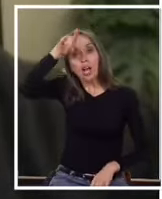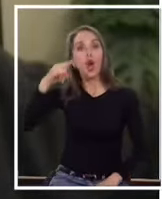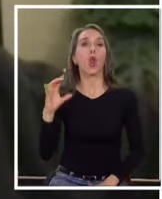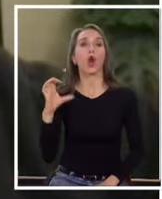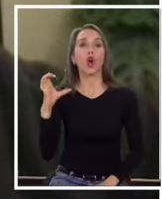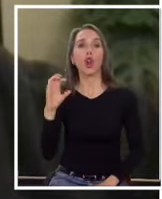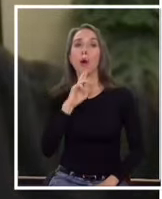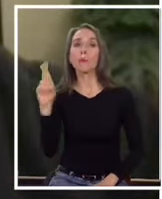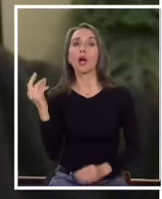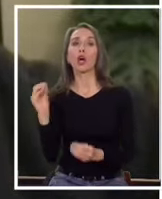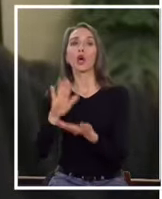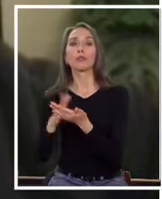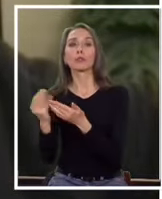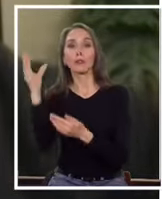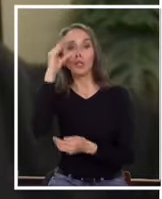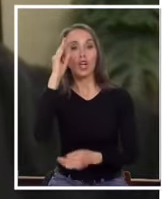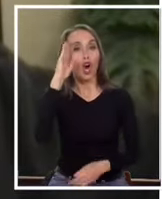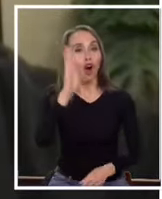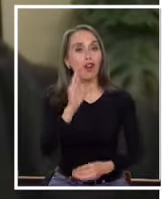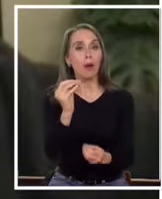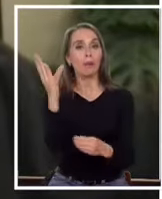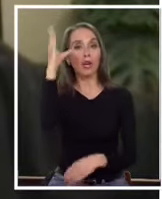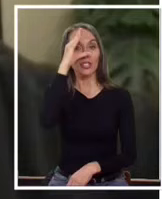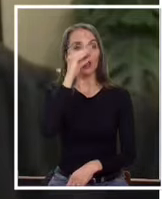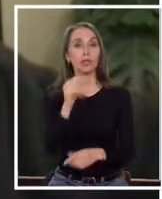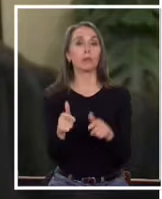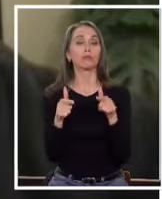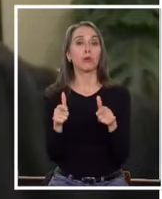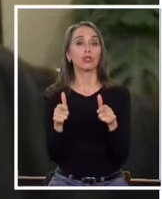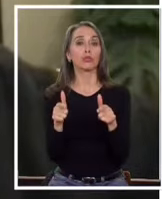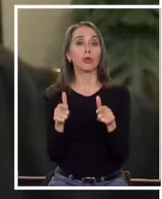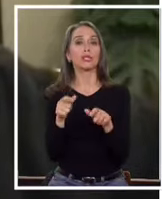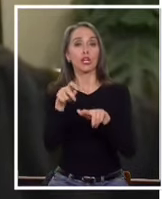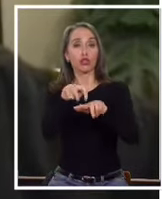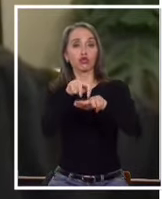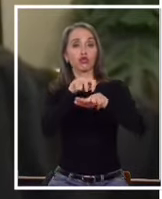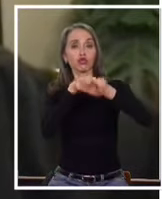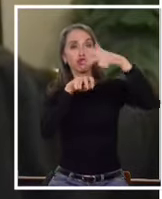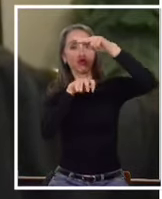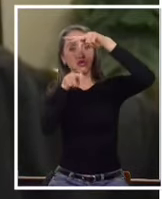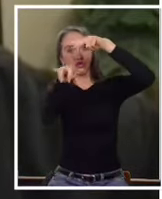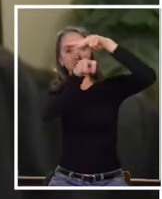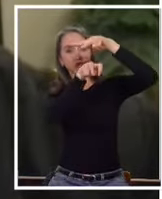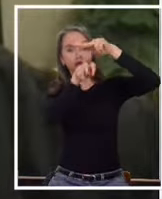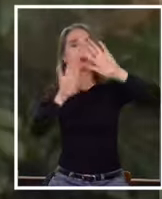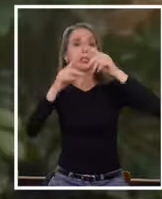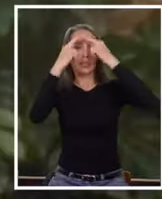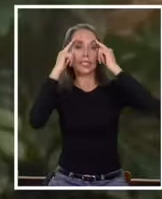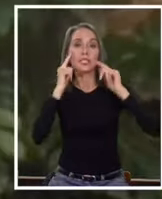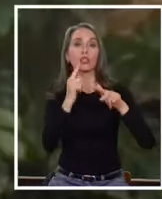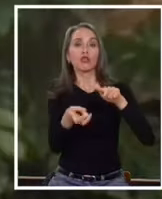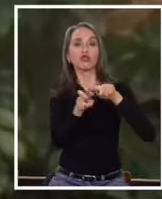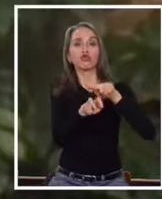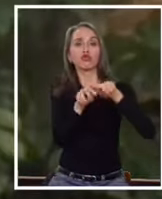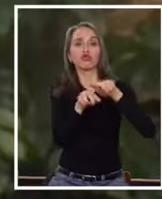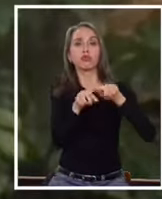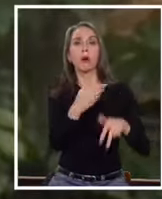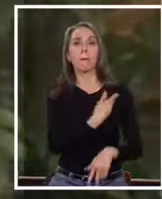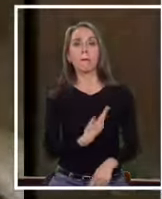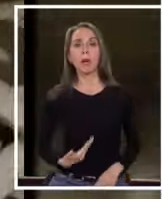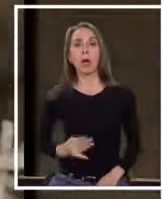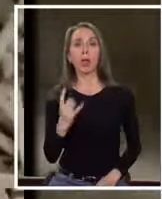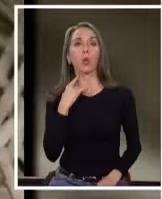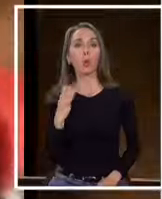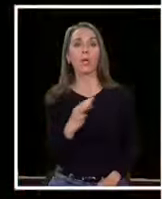Buenas noches. Hola, muy buenas noches. Pues afortunadamente todos se encuentran muy bien, están ilesos. En el helicóptero viajaba el presidente Iván Duque,